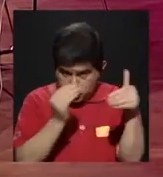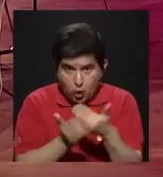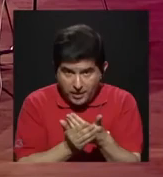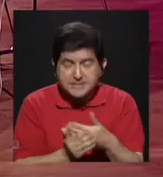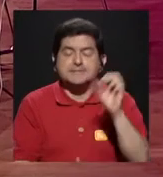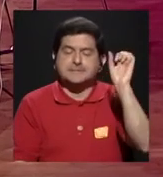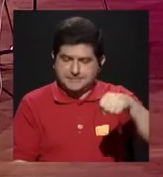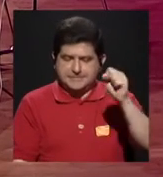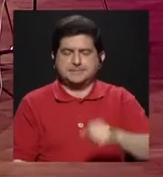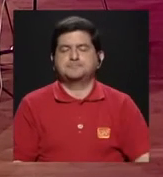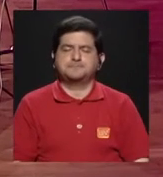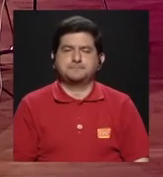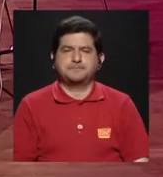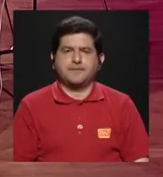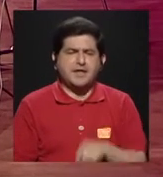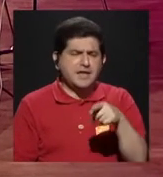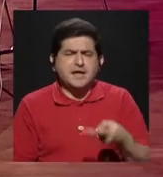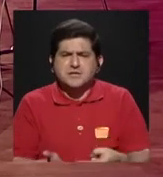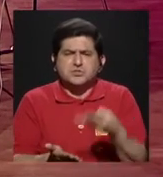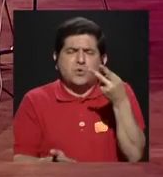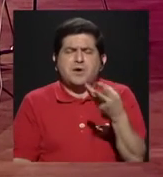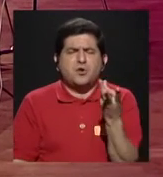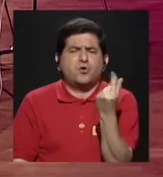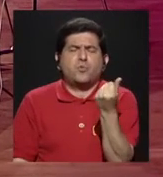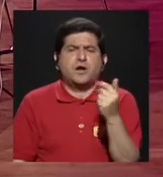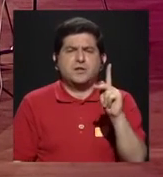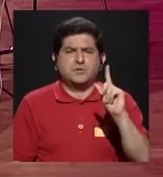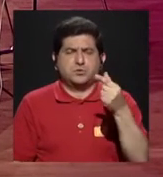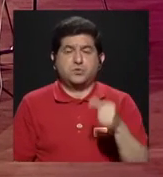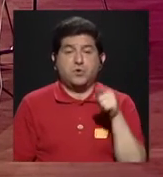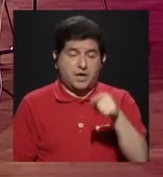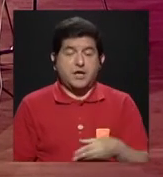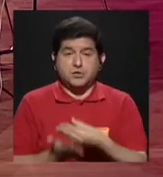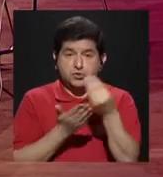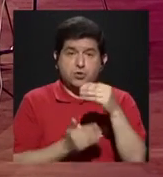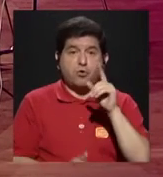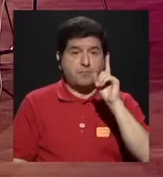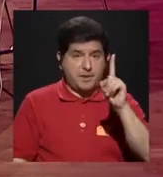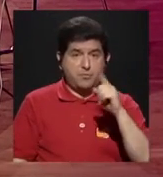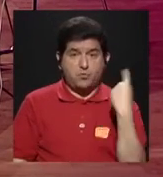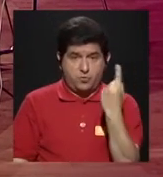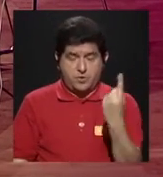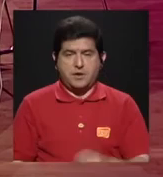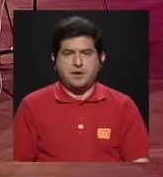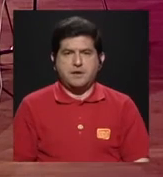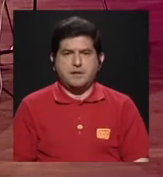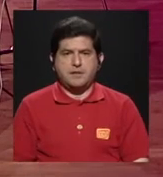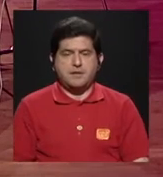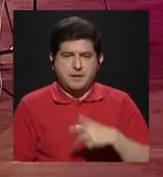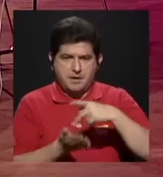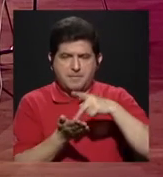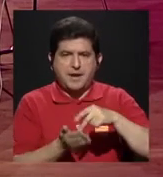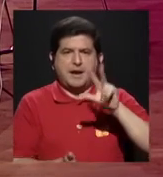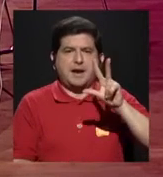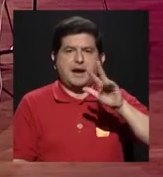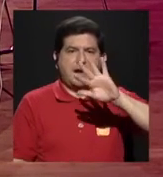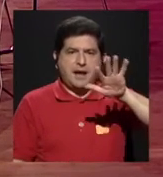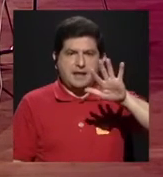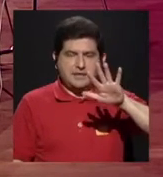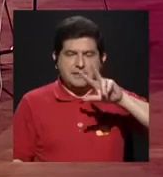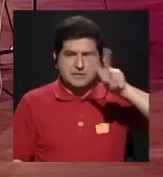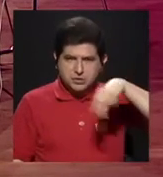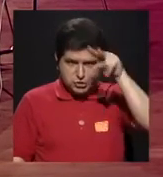Entre todas. ¿Y eso cuánto cuesta el kilo de piangos? No, eso se compra por unidad. Ah, por unidad, ¿cuánto cuesta? No, las pagan a 35 colones.